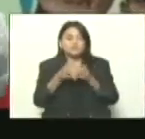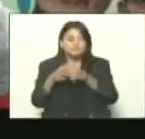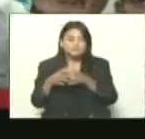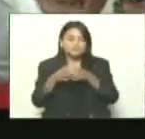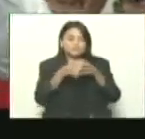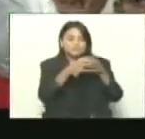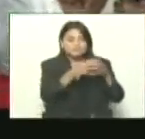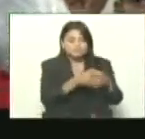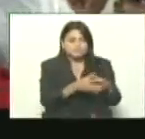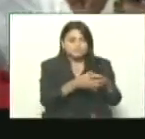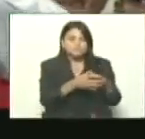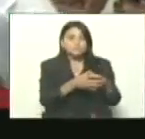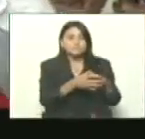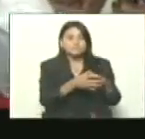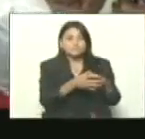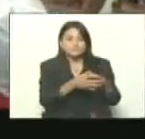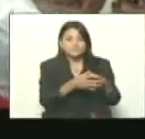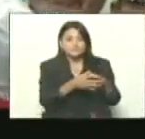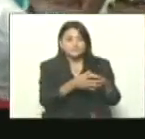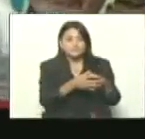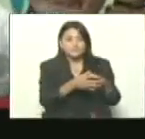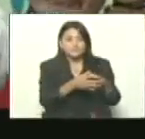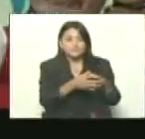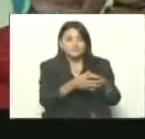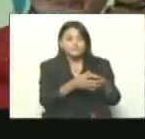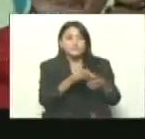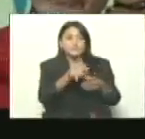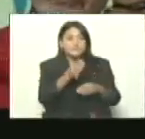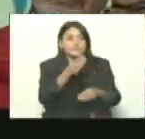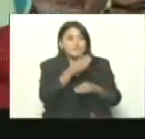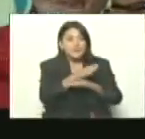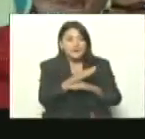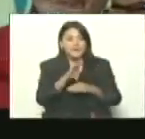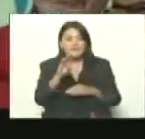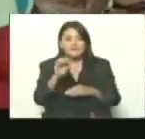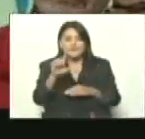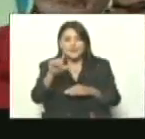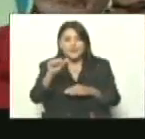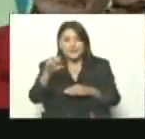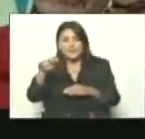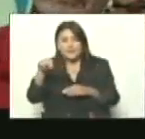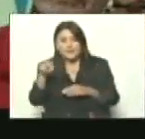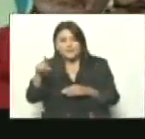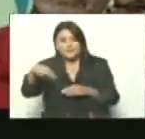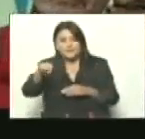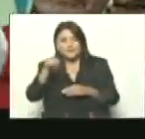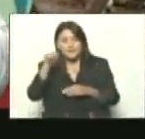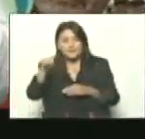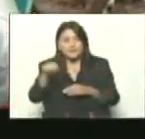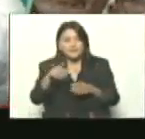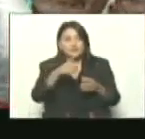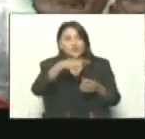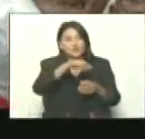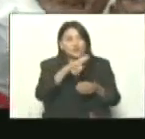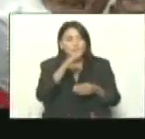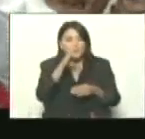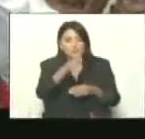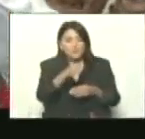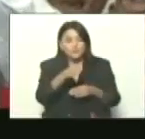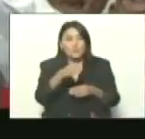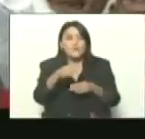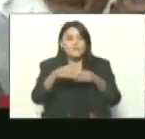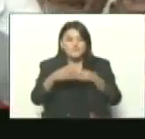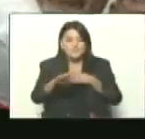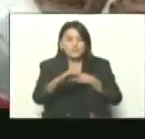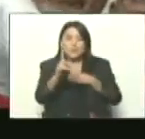se denominó Camino a Belén. Camino a Belén porque, como usted lo ha dicho, en Belén estaremos discutiendo, dentro